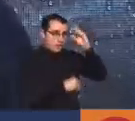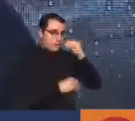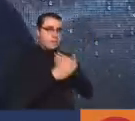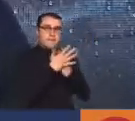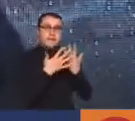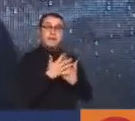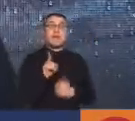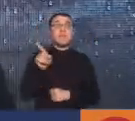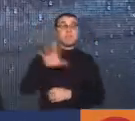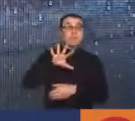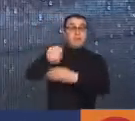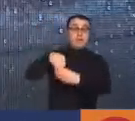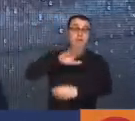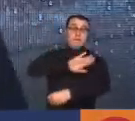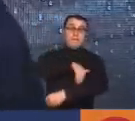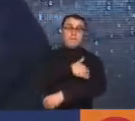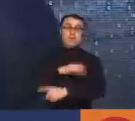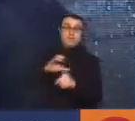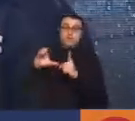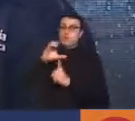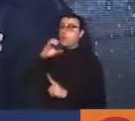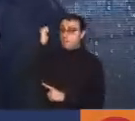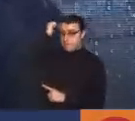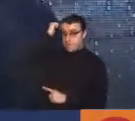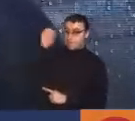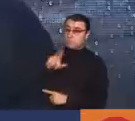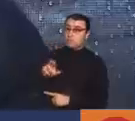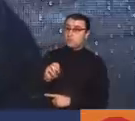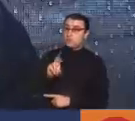ahí en el Ministerio de Cultura con el maestro Zorro,